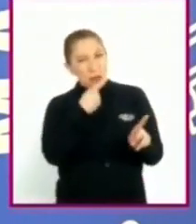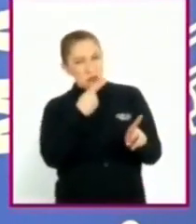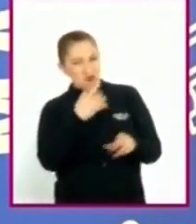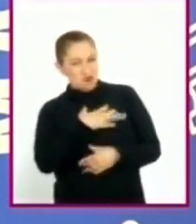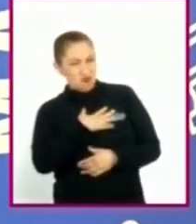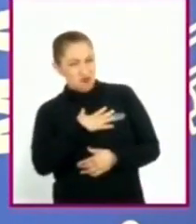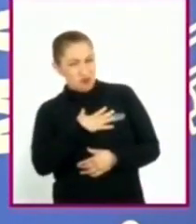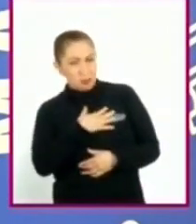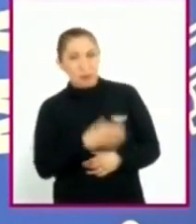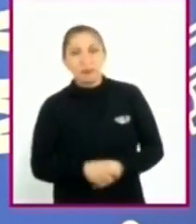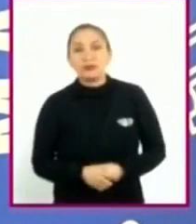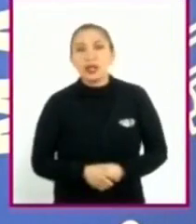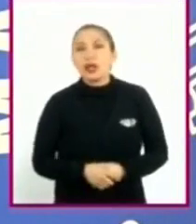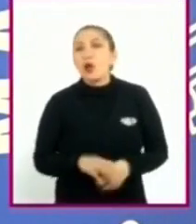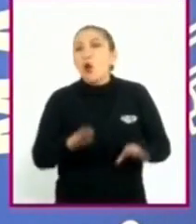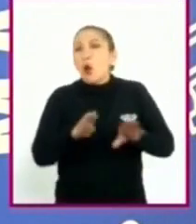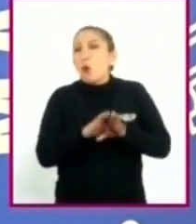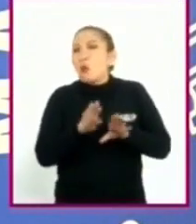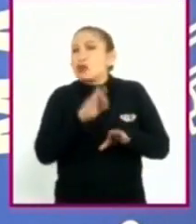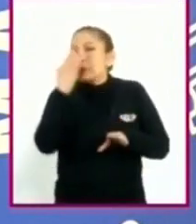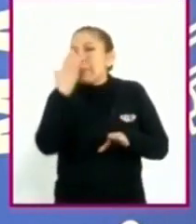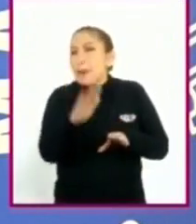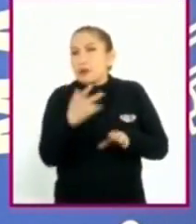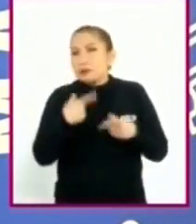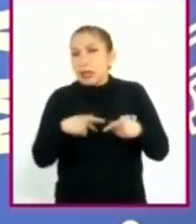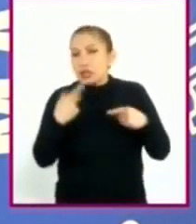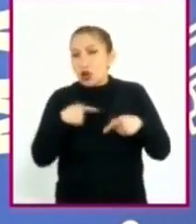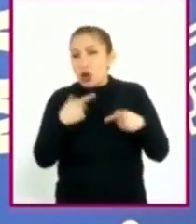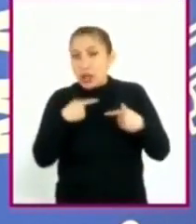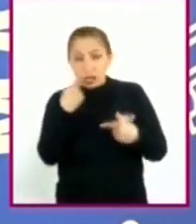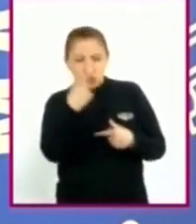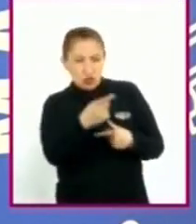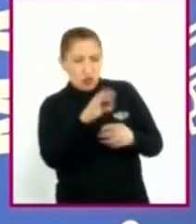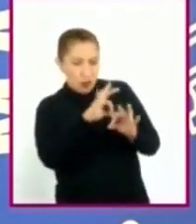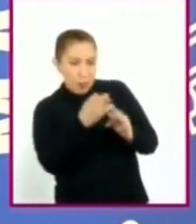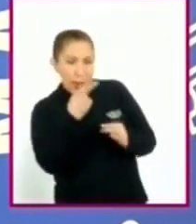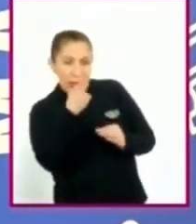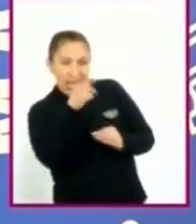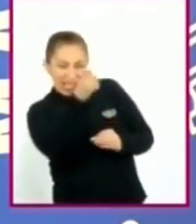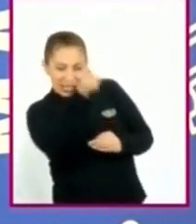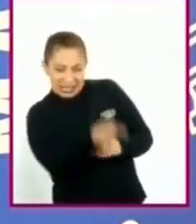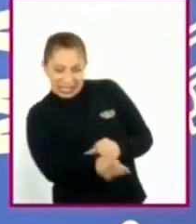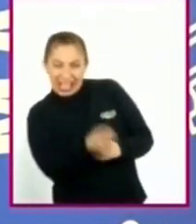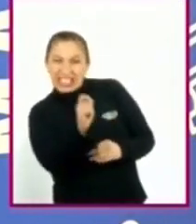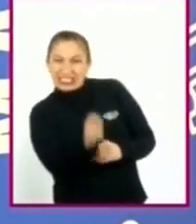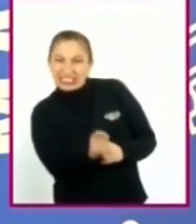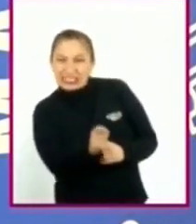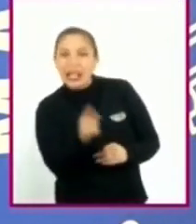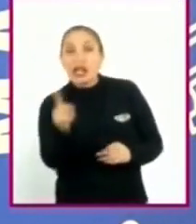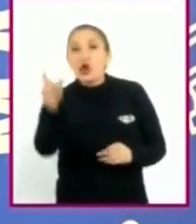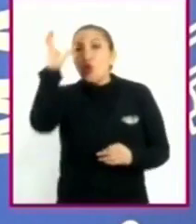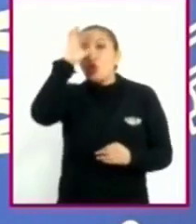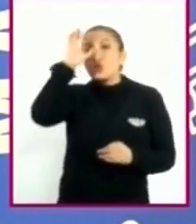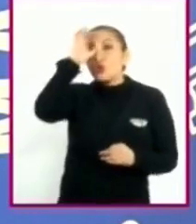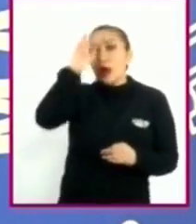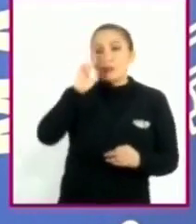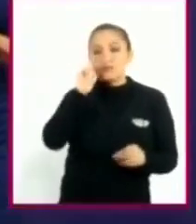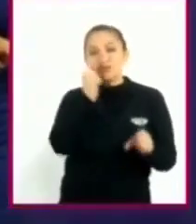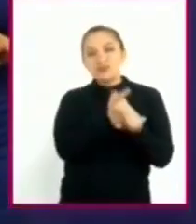hacen? ¿Qué podemos saber de los personajes por su forma de hablar? ¿Qué aspectos culturales